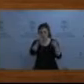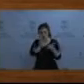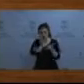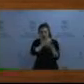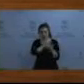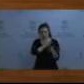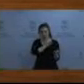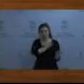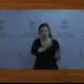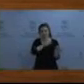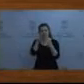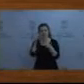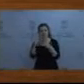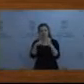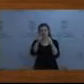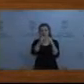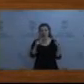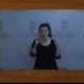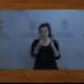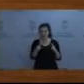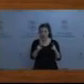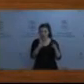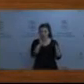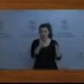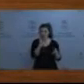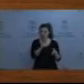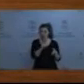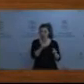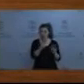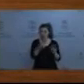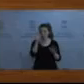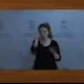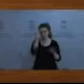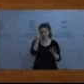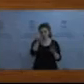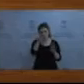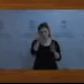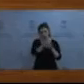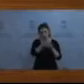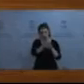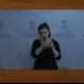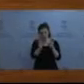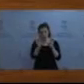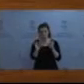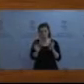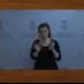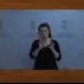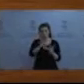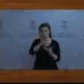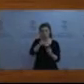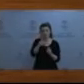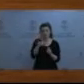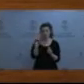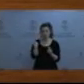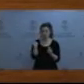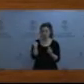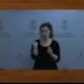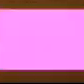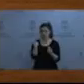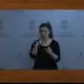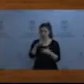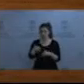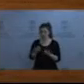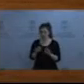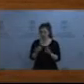de los campamentos, no lo citó, pero, o creo que no lo citó, pero se hacía referencia a las últimas noticias de Idomedia.